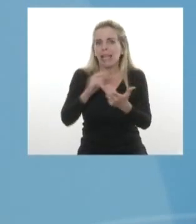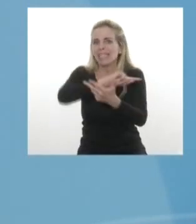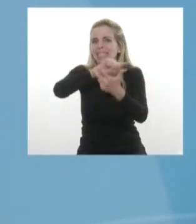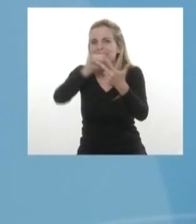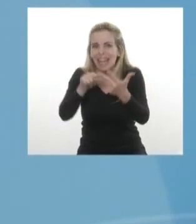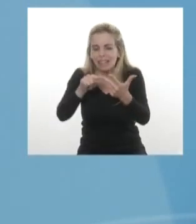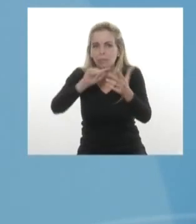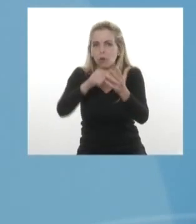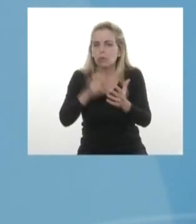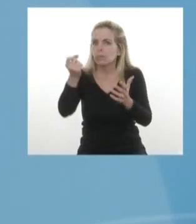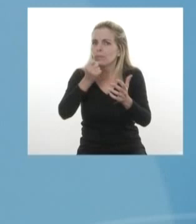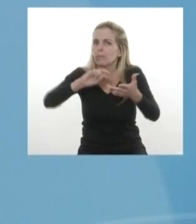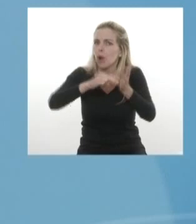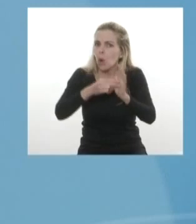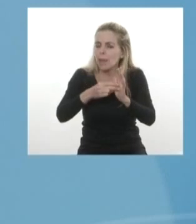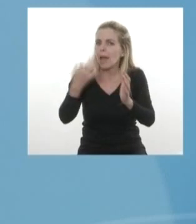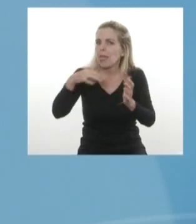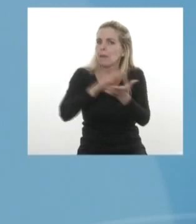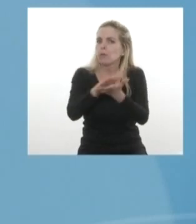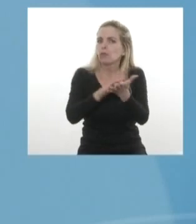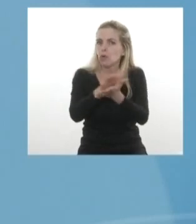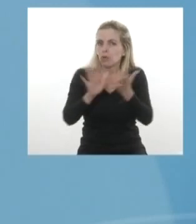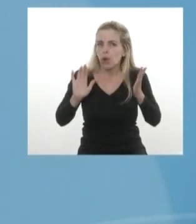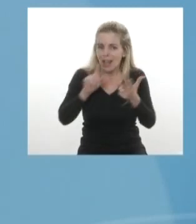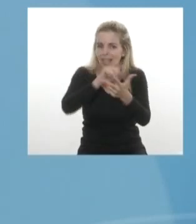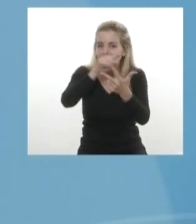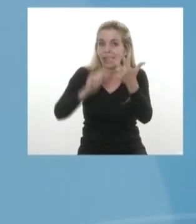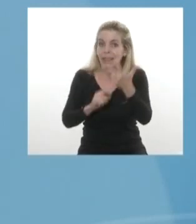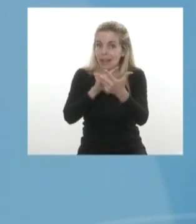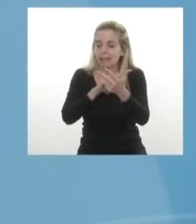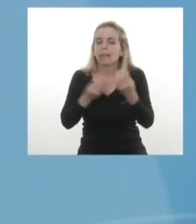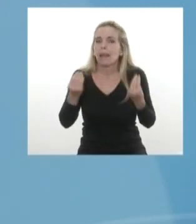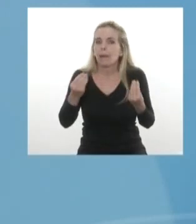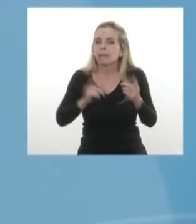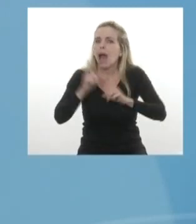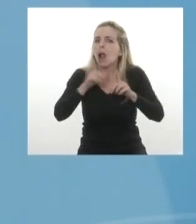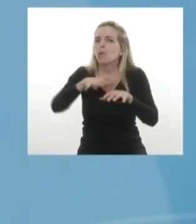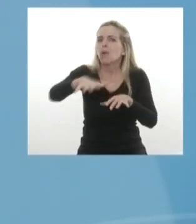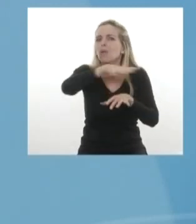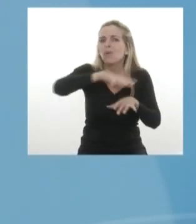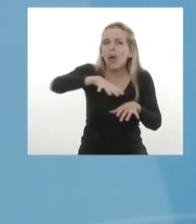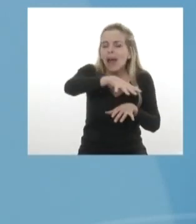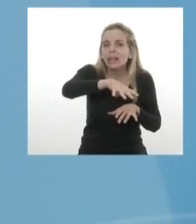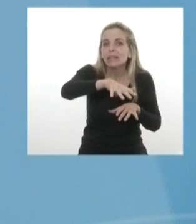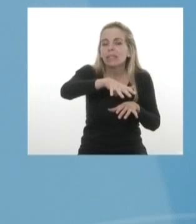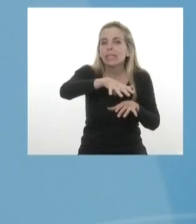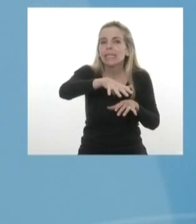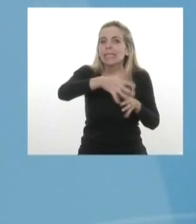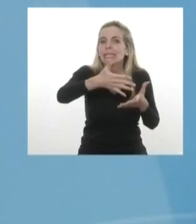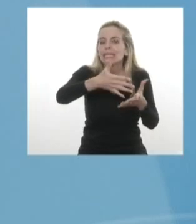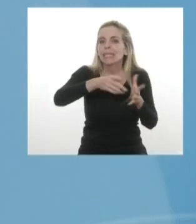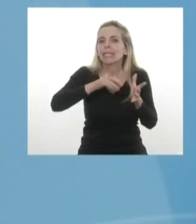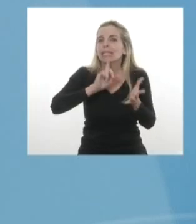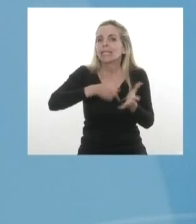como país debemos corregir. En algunos lugares no se cumplieron todas las medidas